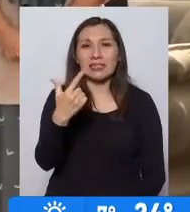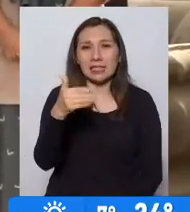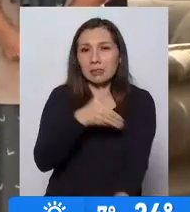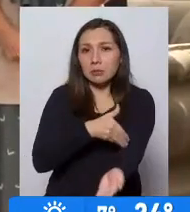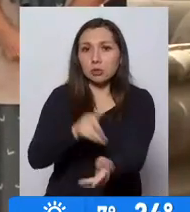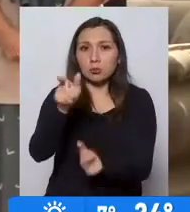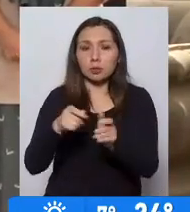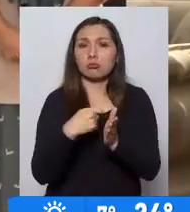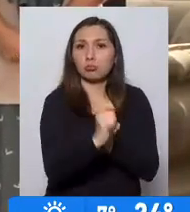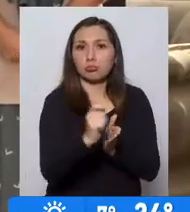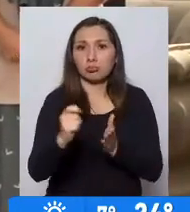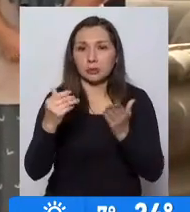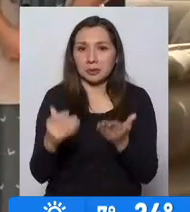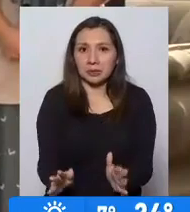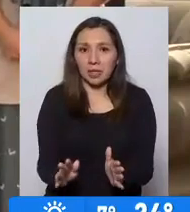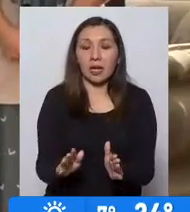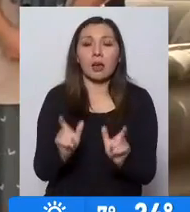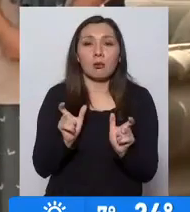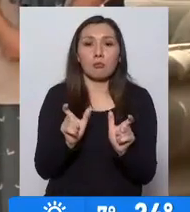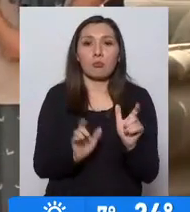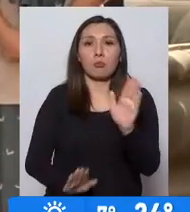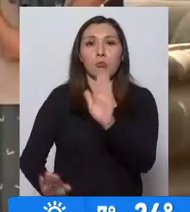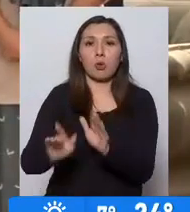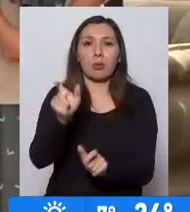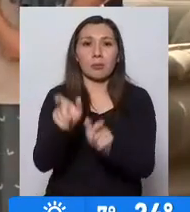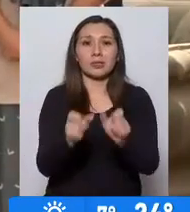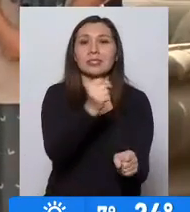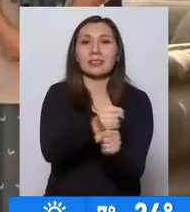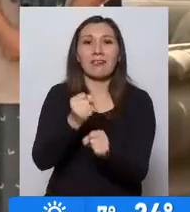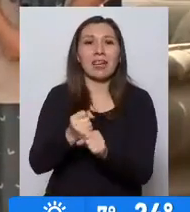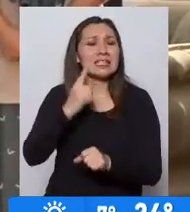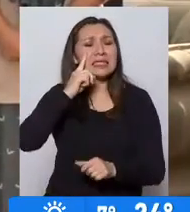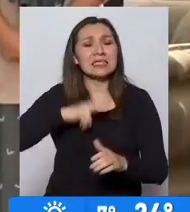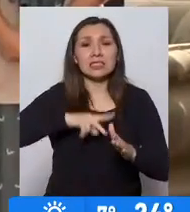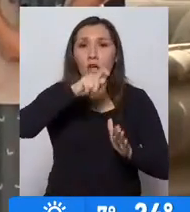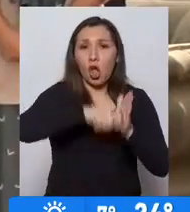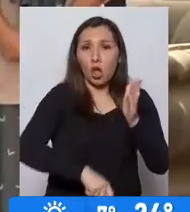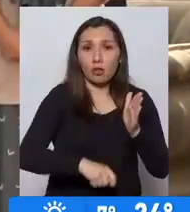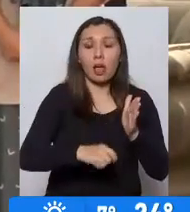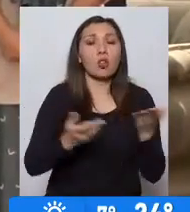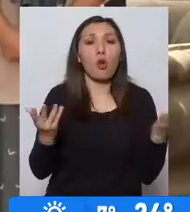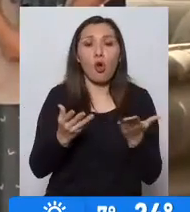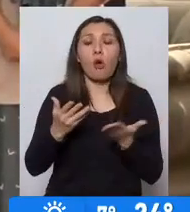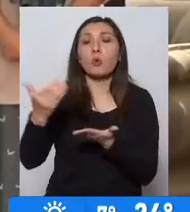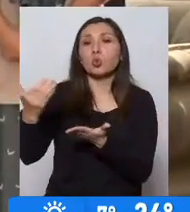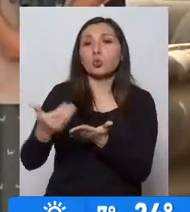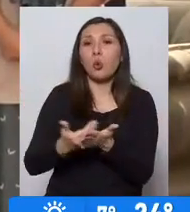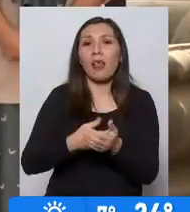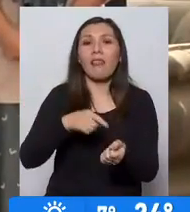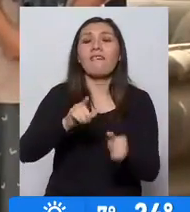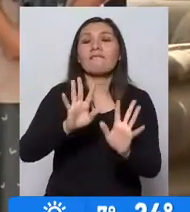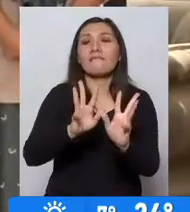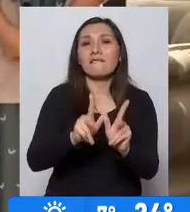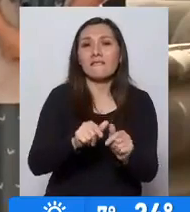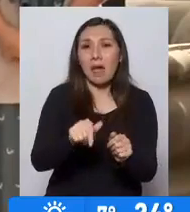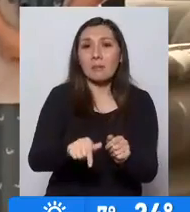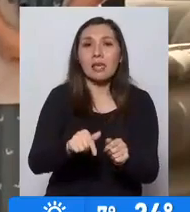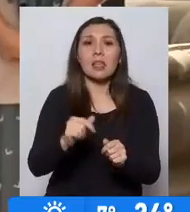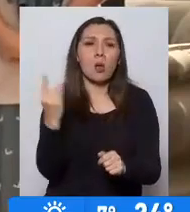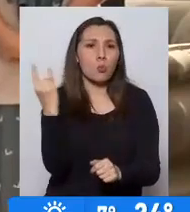de personas. La protección a los trabajadores informales a través del ingreso familiar de